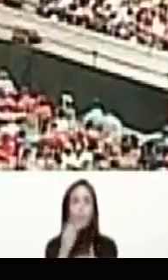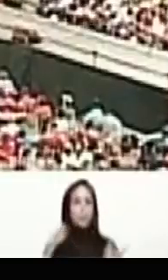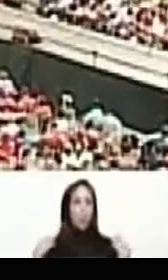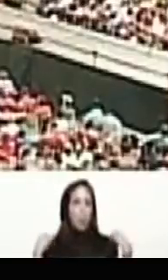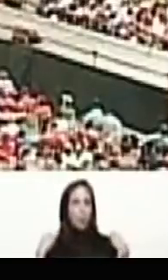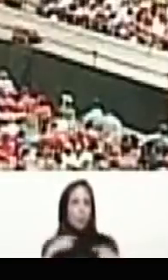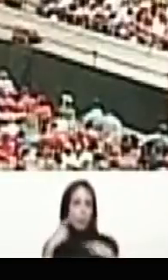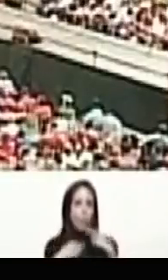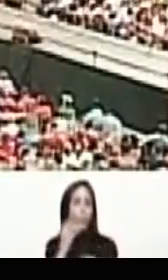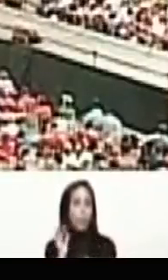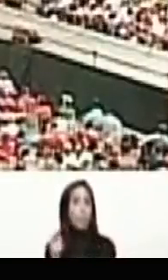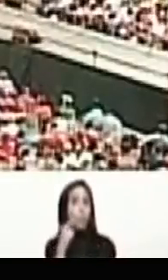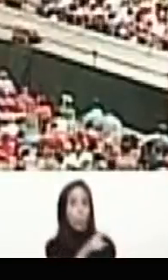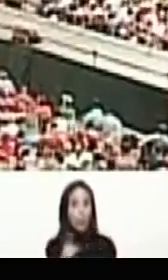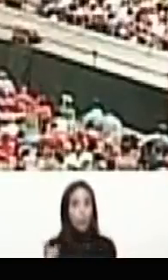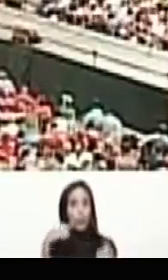ustedes tienen que ver con esto.